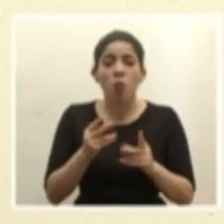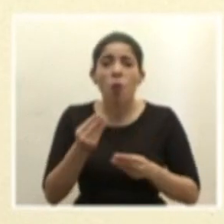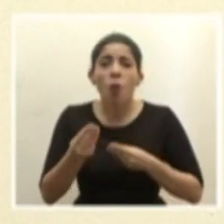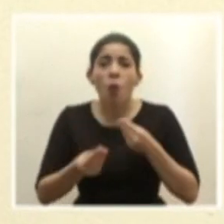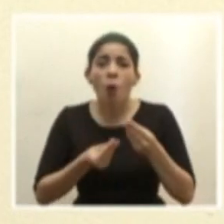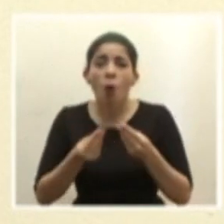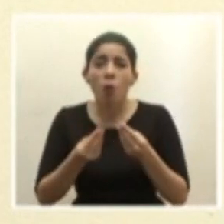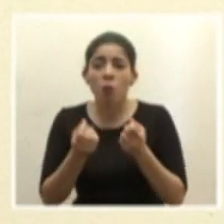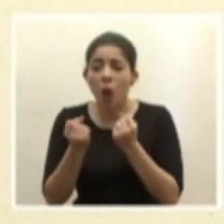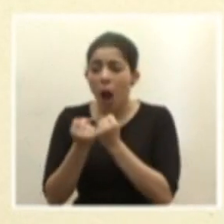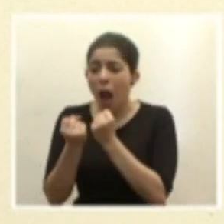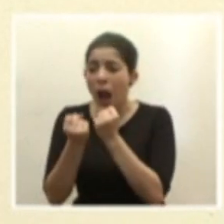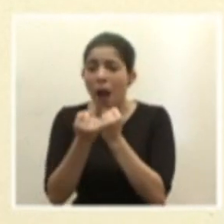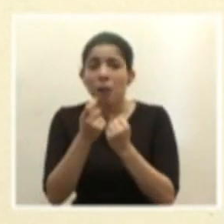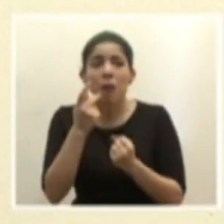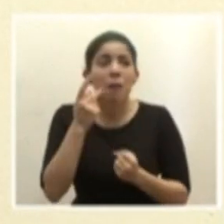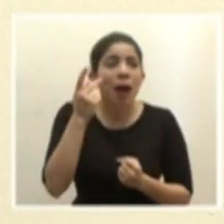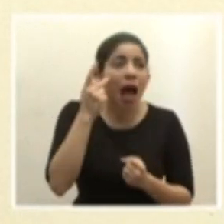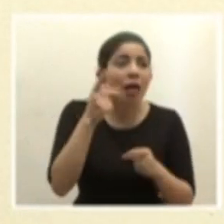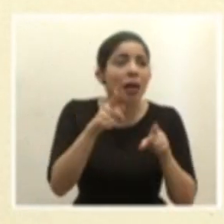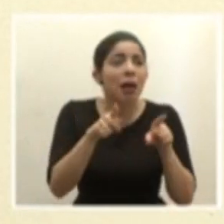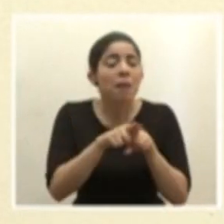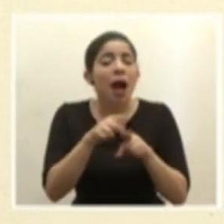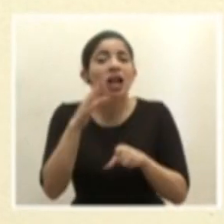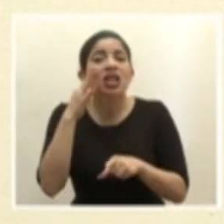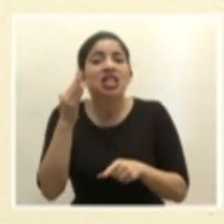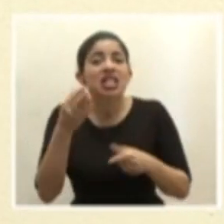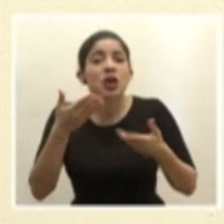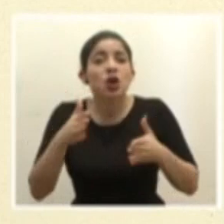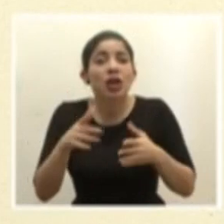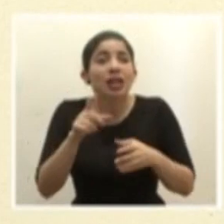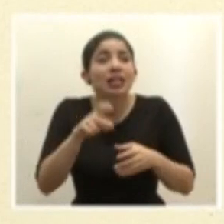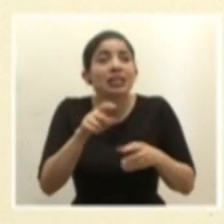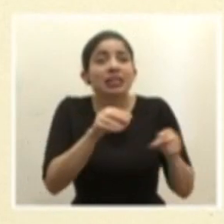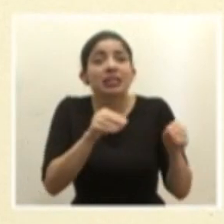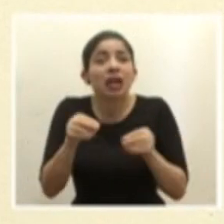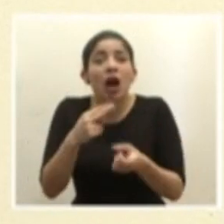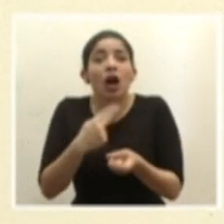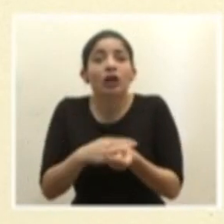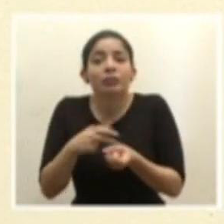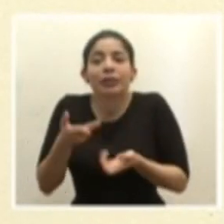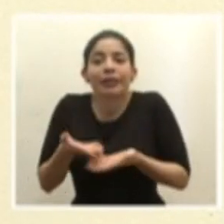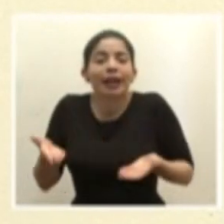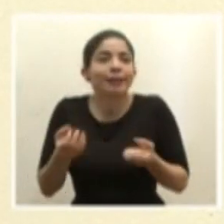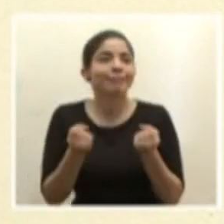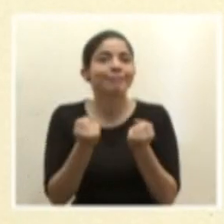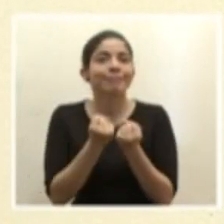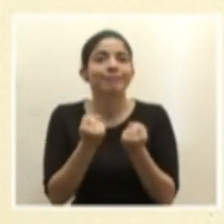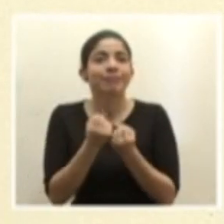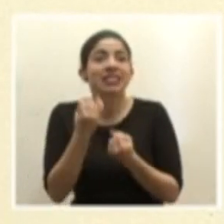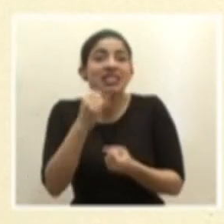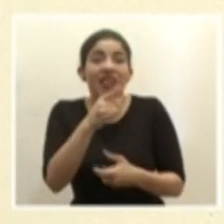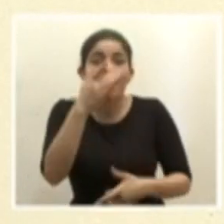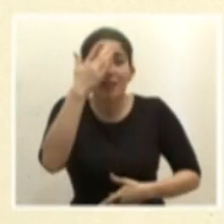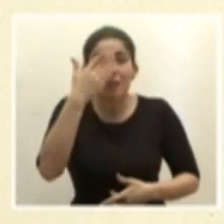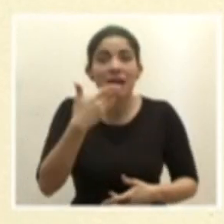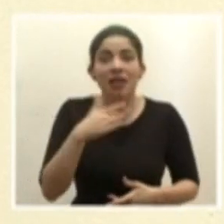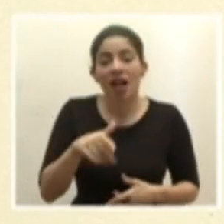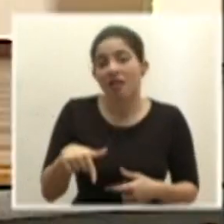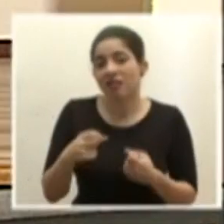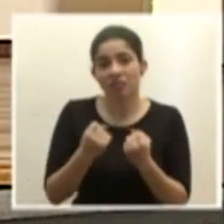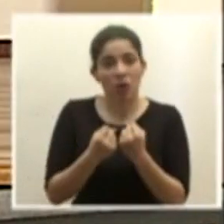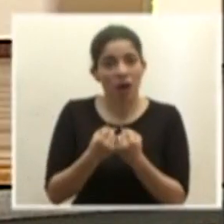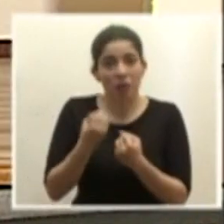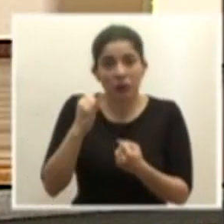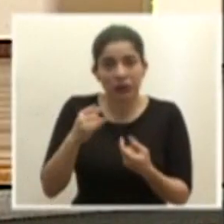darle cabida a muchos papás, a muchos hermanos, a muchos tíos, a muchos hijos que van a tener que hospitalizarse con enfermedades graves. Continuamos